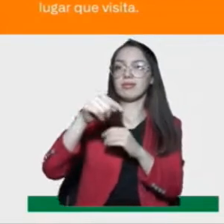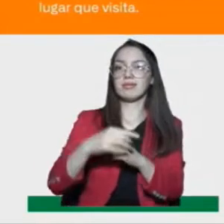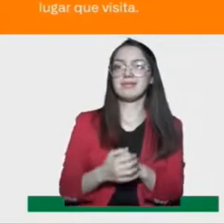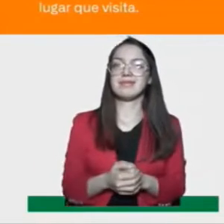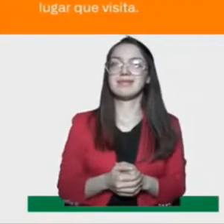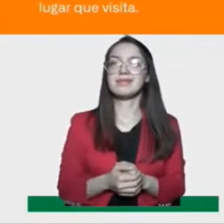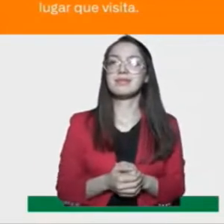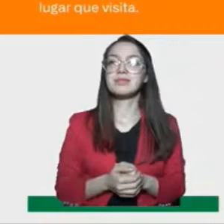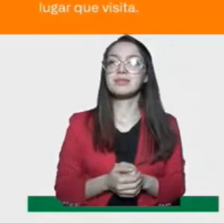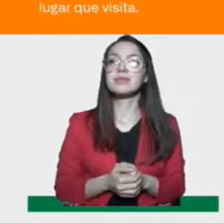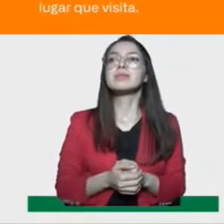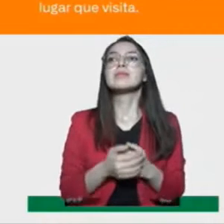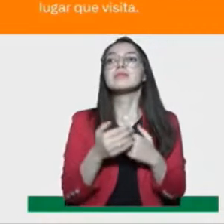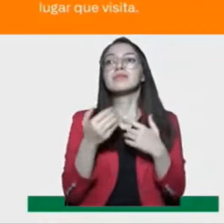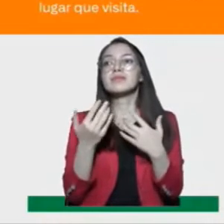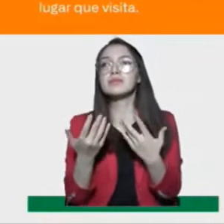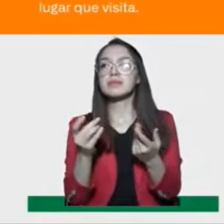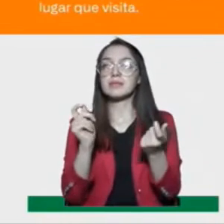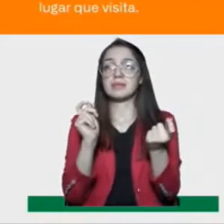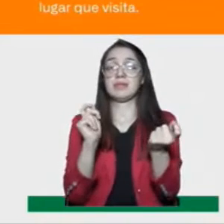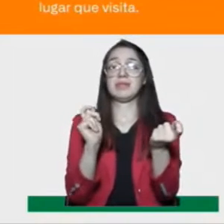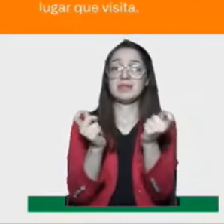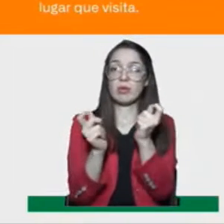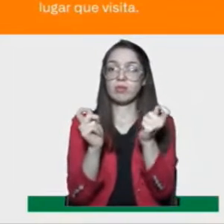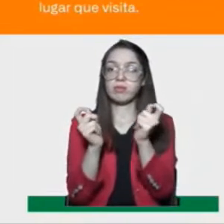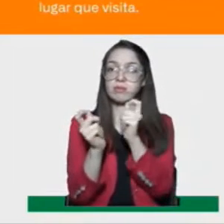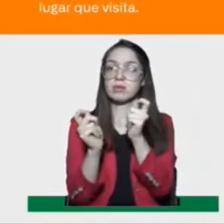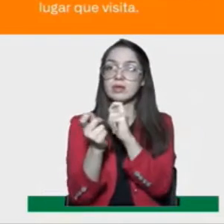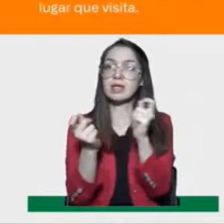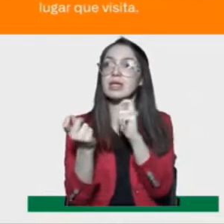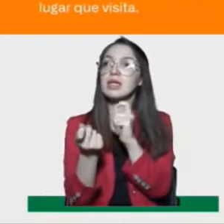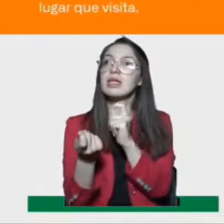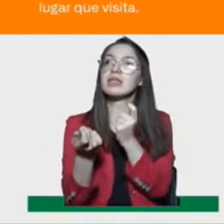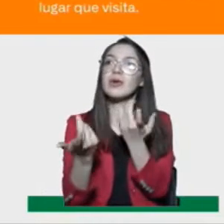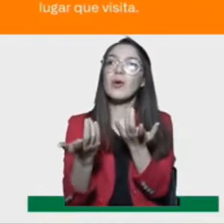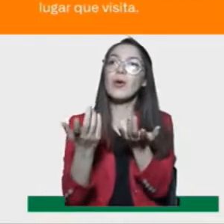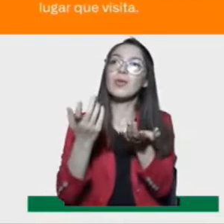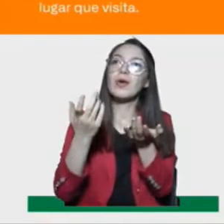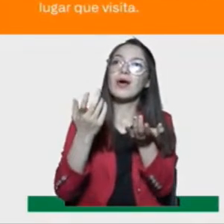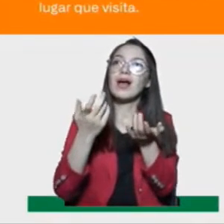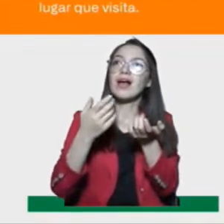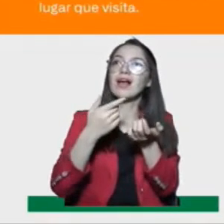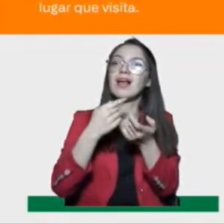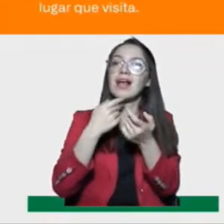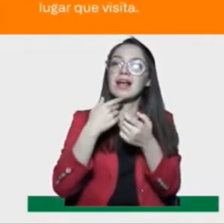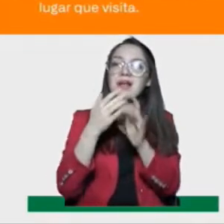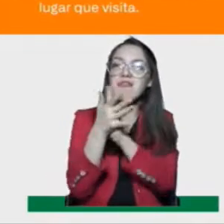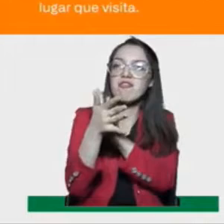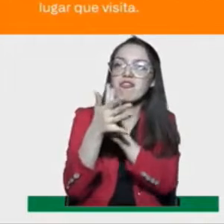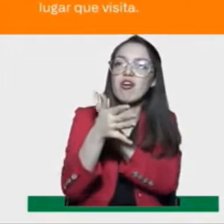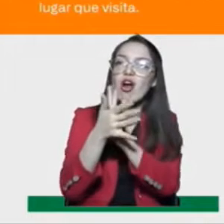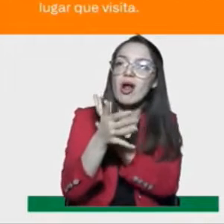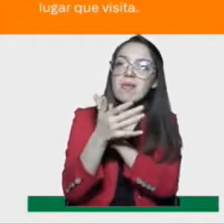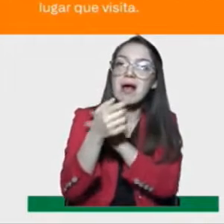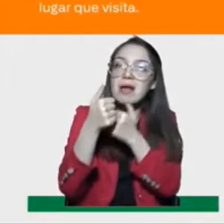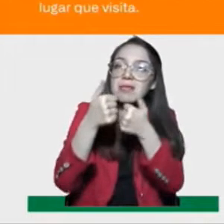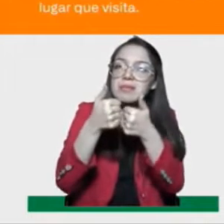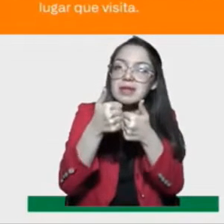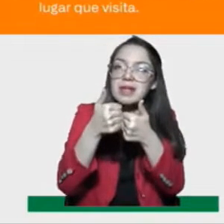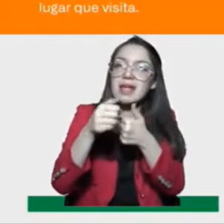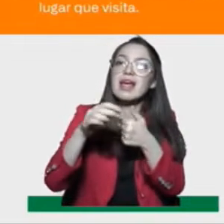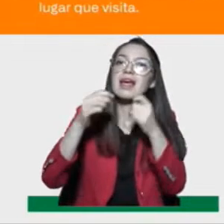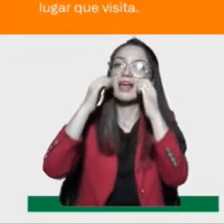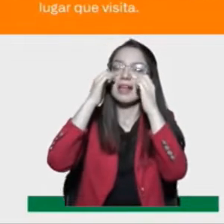Dentro de las herramientas de volver tangible el lenguaje del turismo inteligente, hemos empezado a instalar a lo largo de